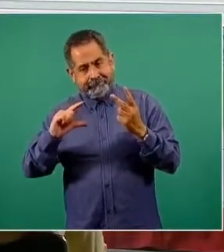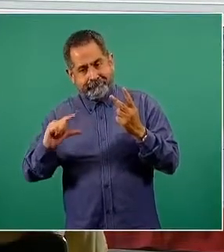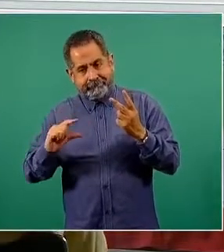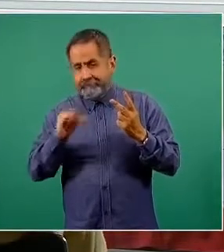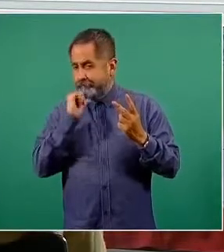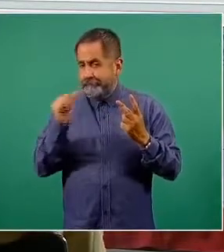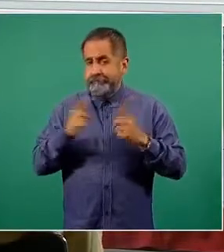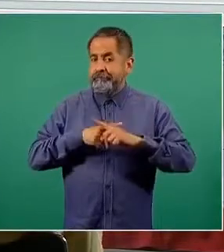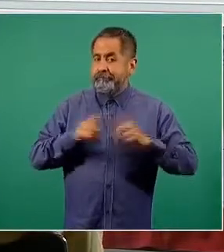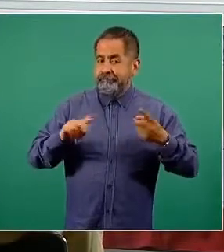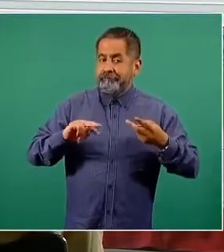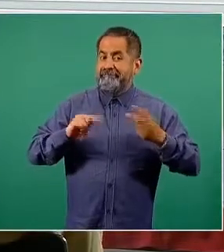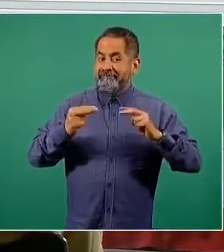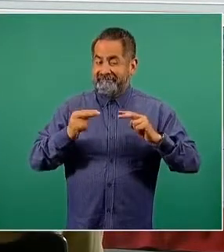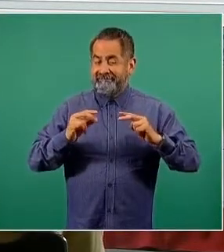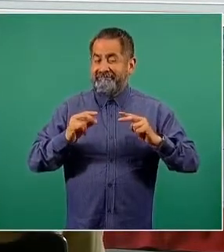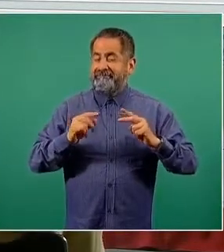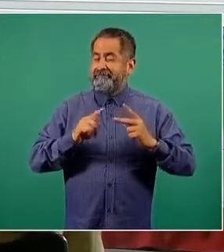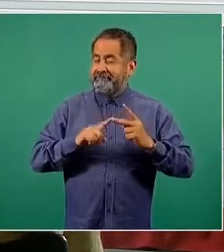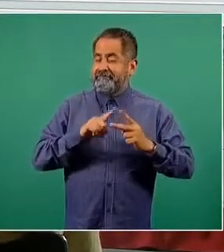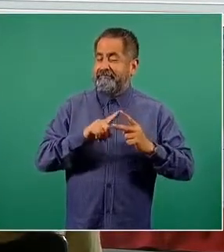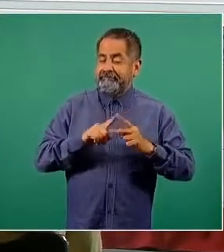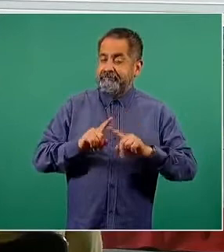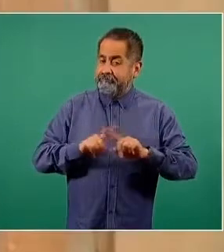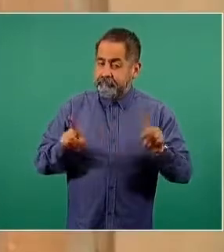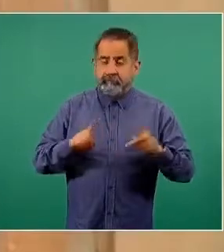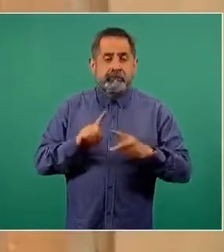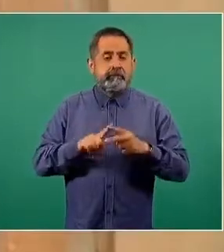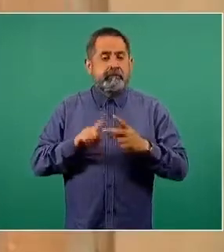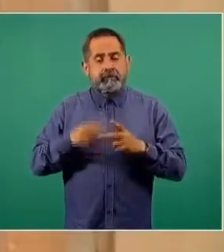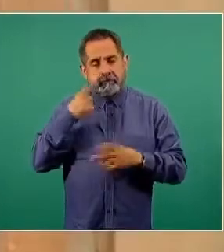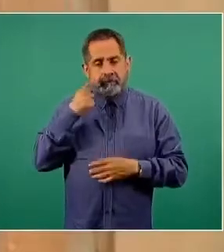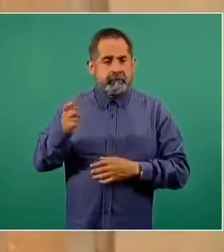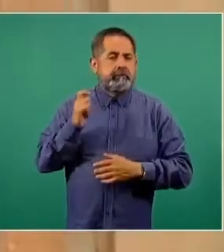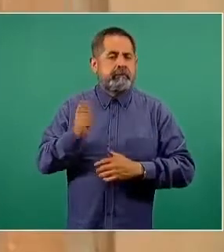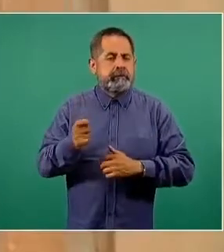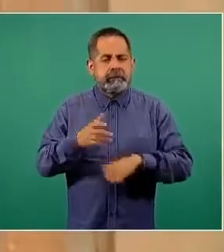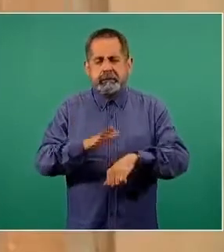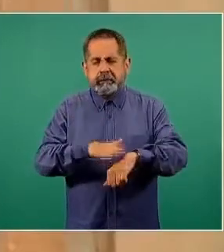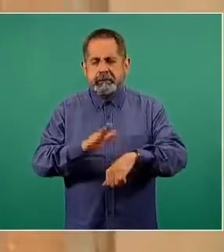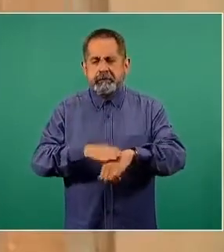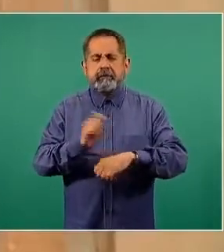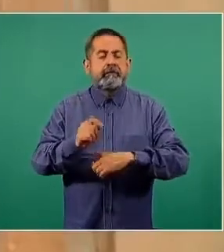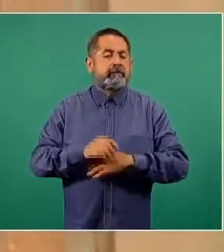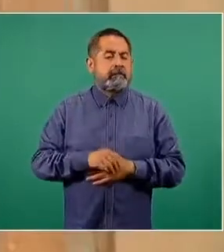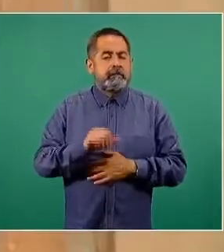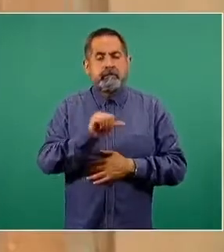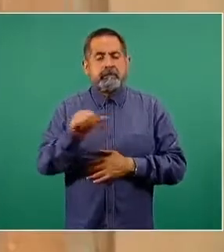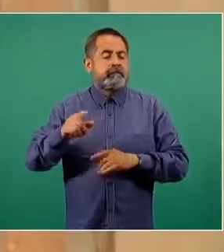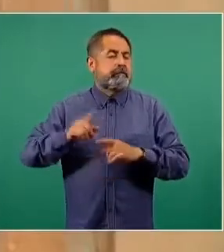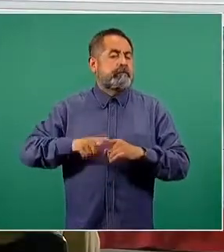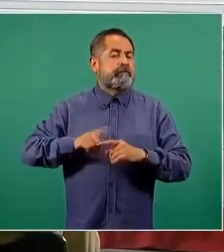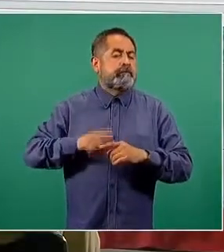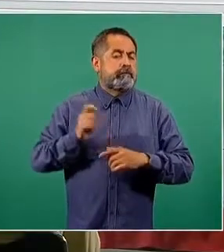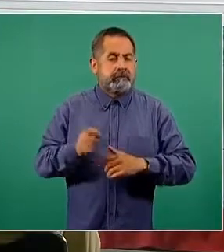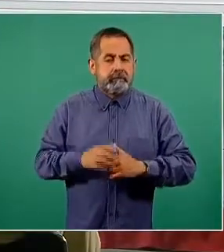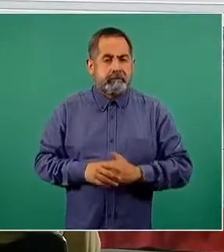estamos viendo en las otras 30 y en la curva nacional. Si vemos la siguiente diapositiva, la primera de ellas nos